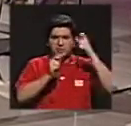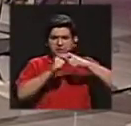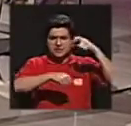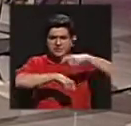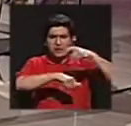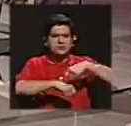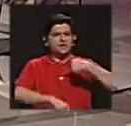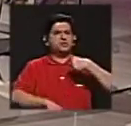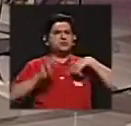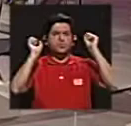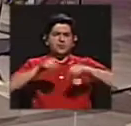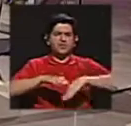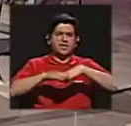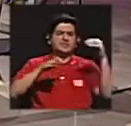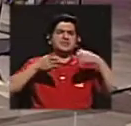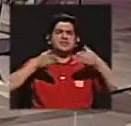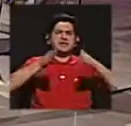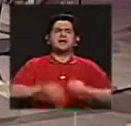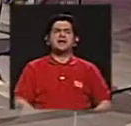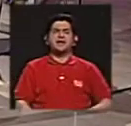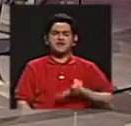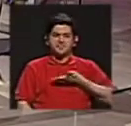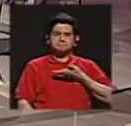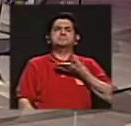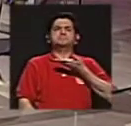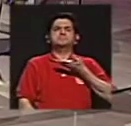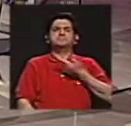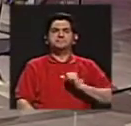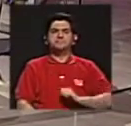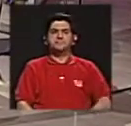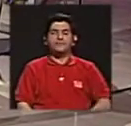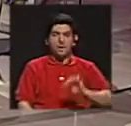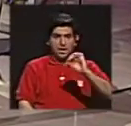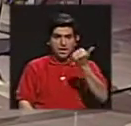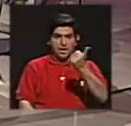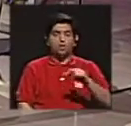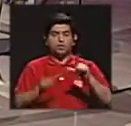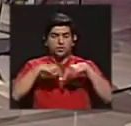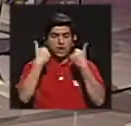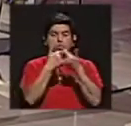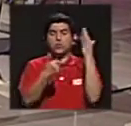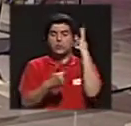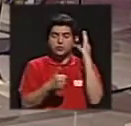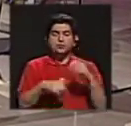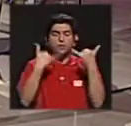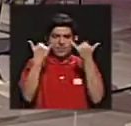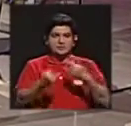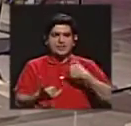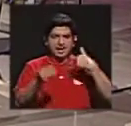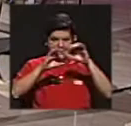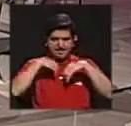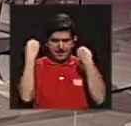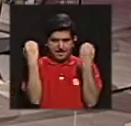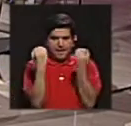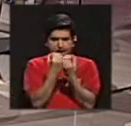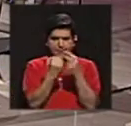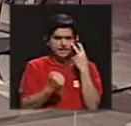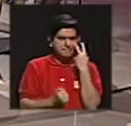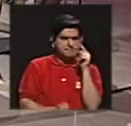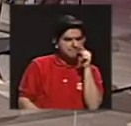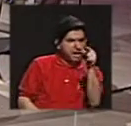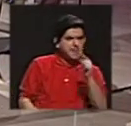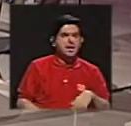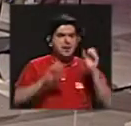calle con la frente más en alto. Y la otra es a nivel de grupos de mujeres organizadas, donde vos veías que